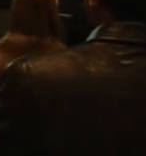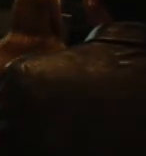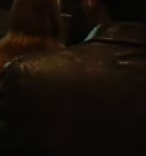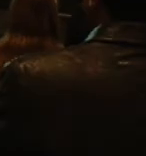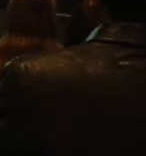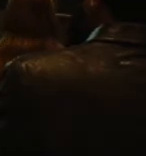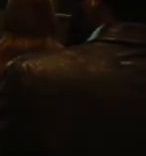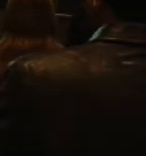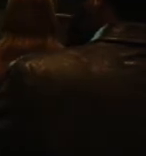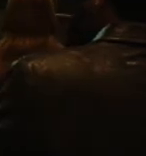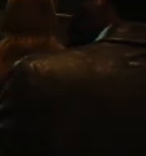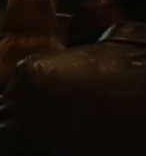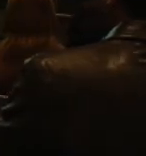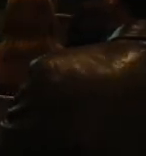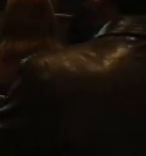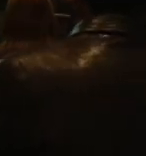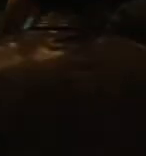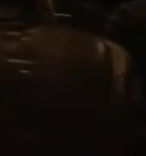¿Seguimos? ¿No hay permiso?